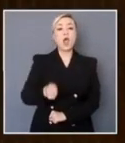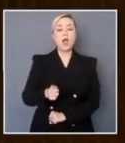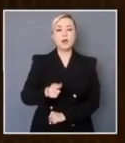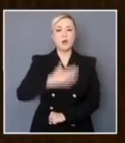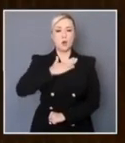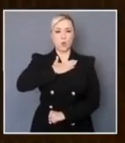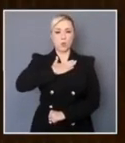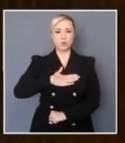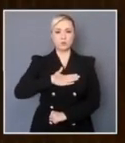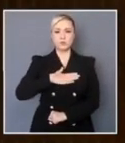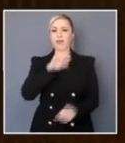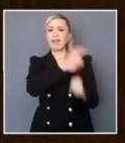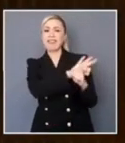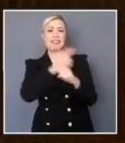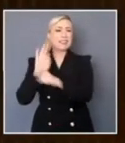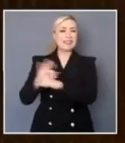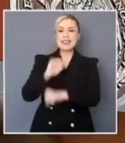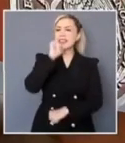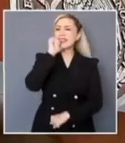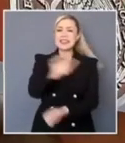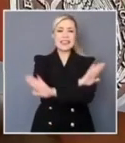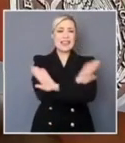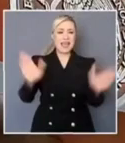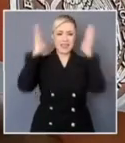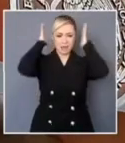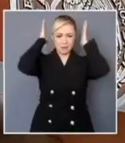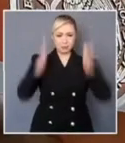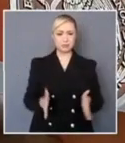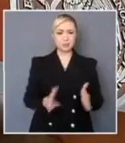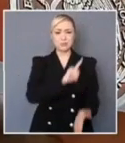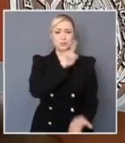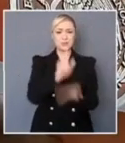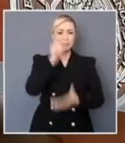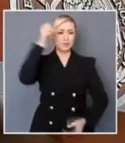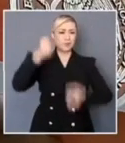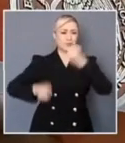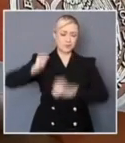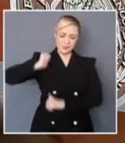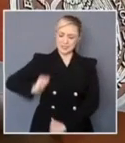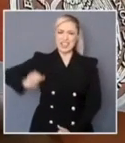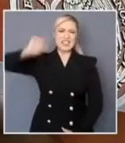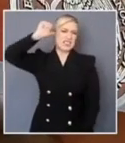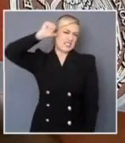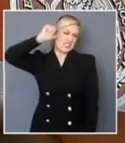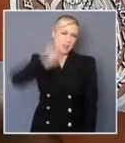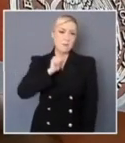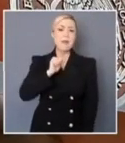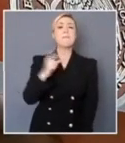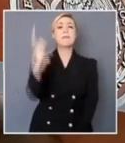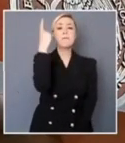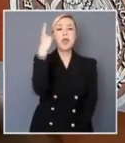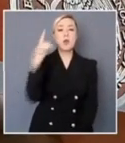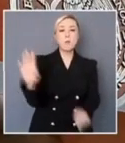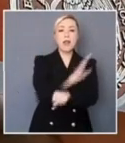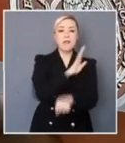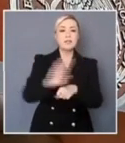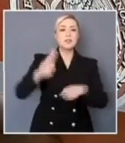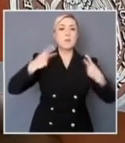imparcialidad del Poder Judicial, siempre en beneficio de la sociedad.